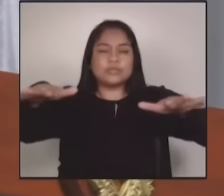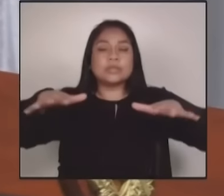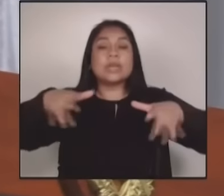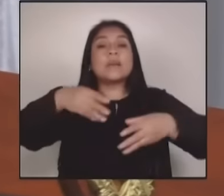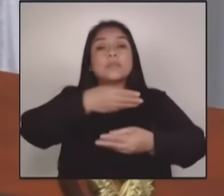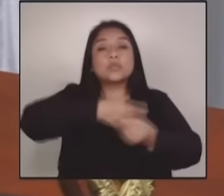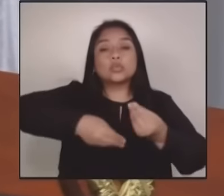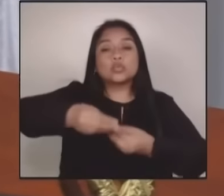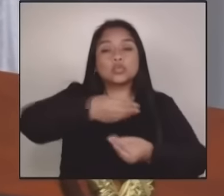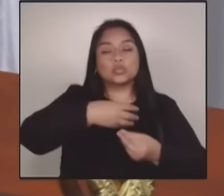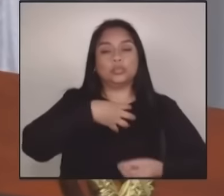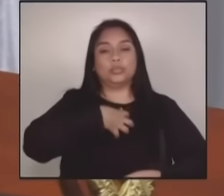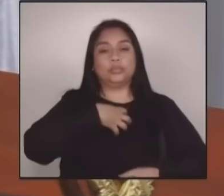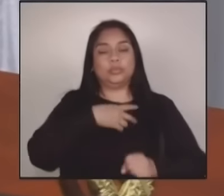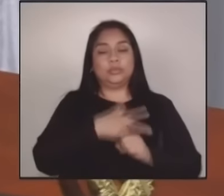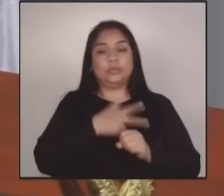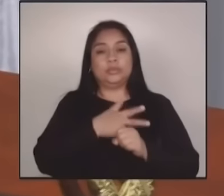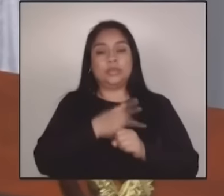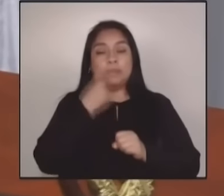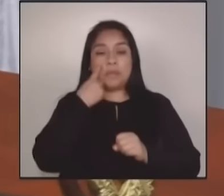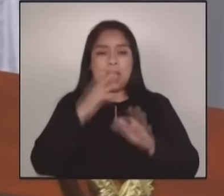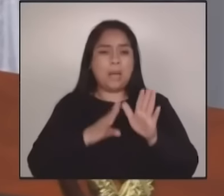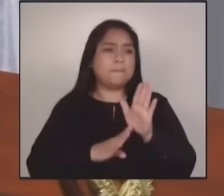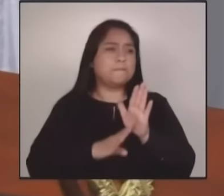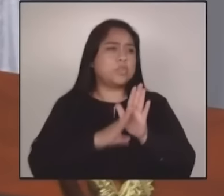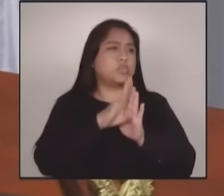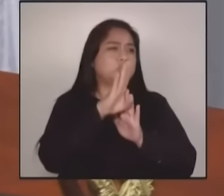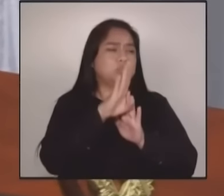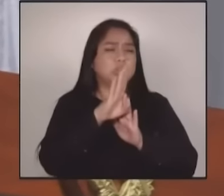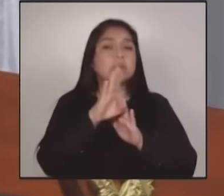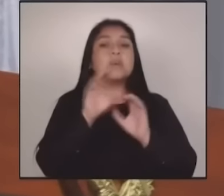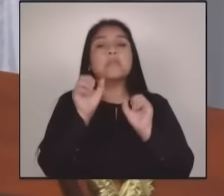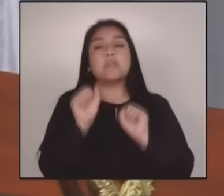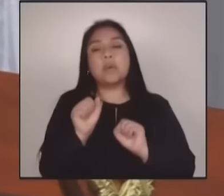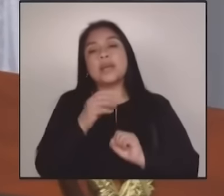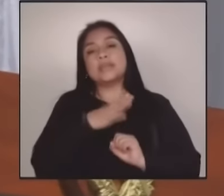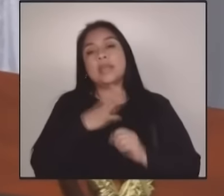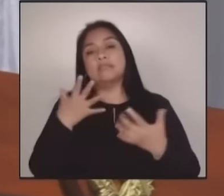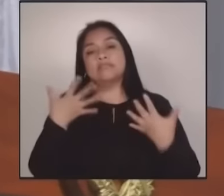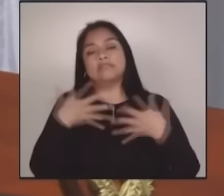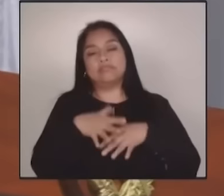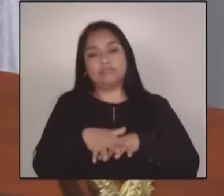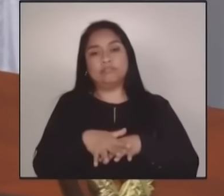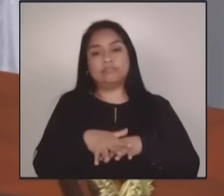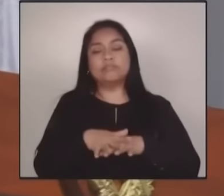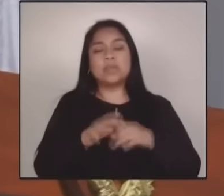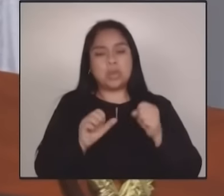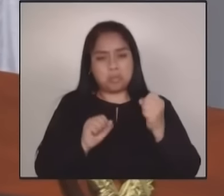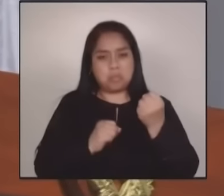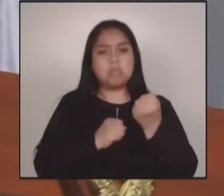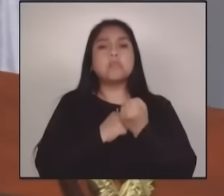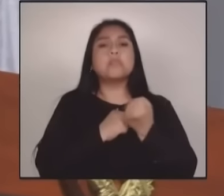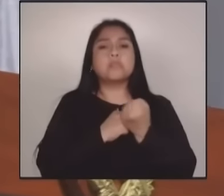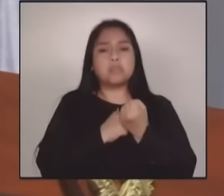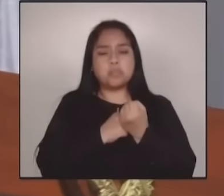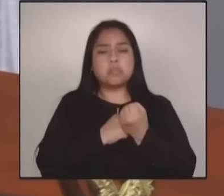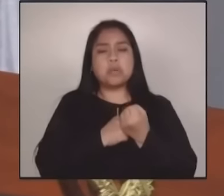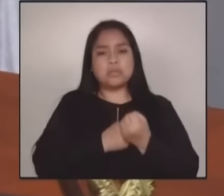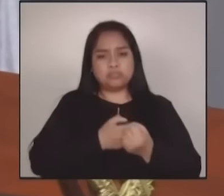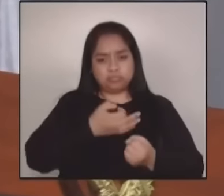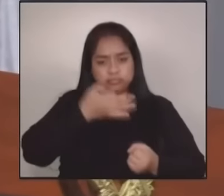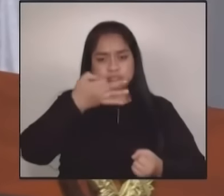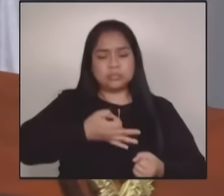país, buscando un crecimiento que sea también inclusive, sostenible y ético.